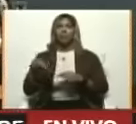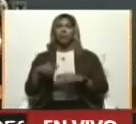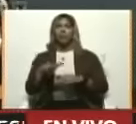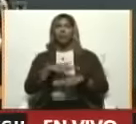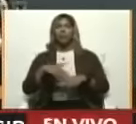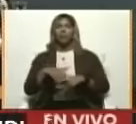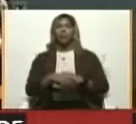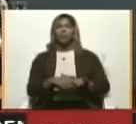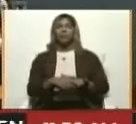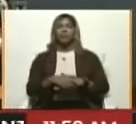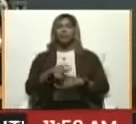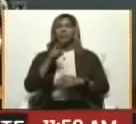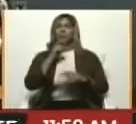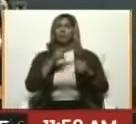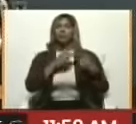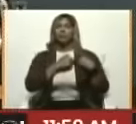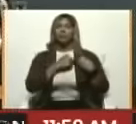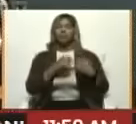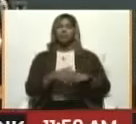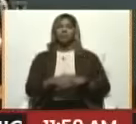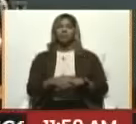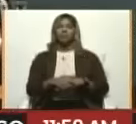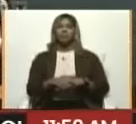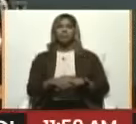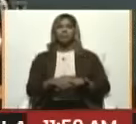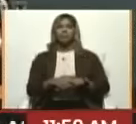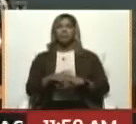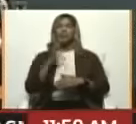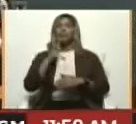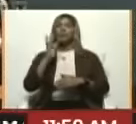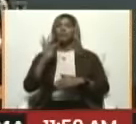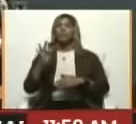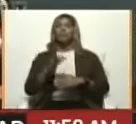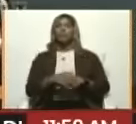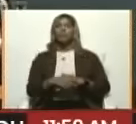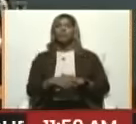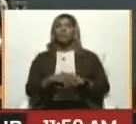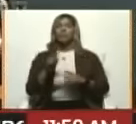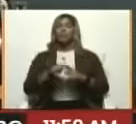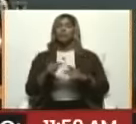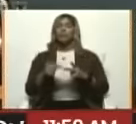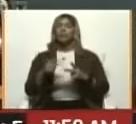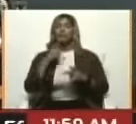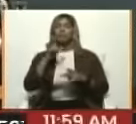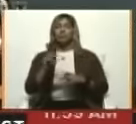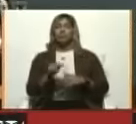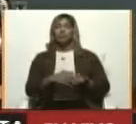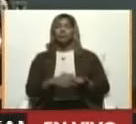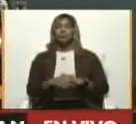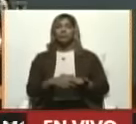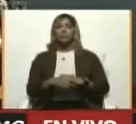plaza. ¿Con quién? Con los fiscales, el fiscal superior, va incluso